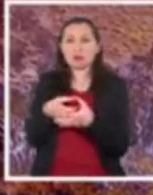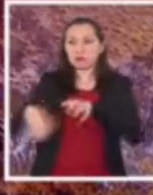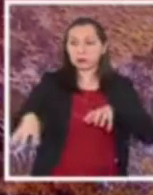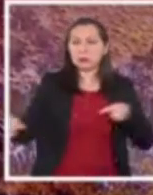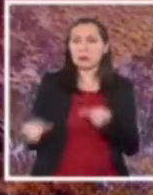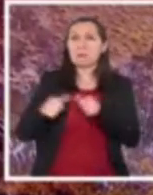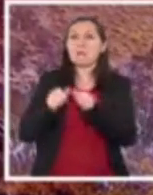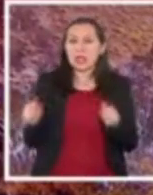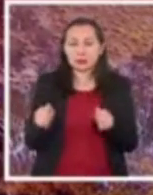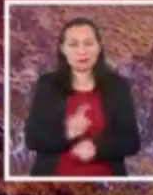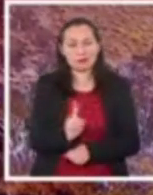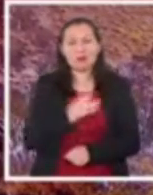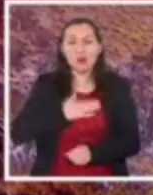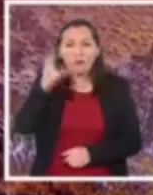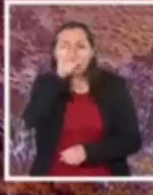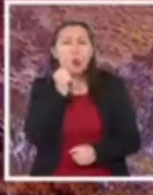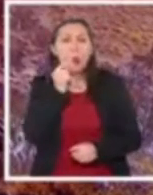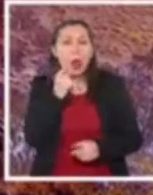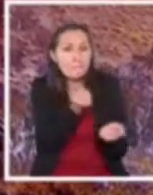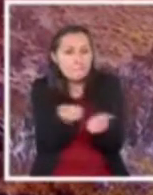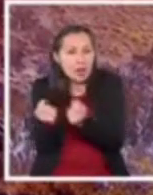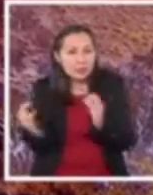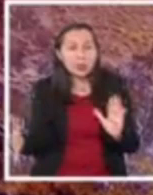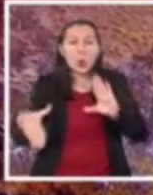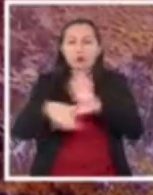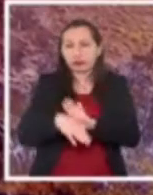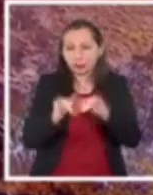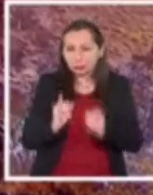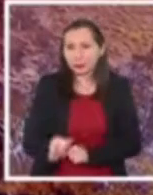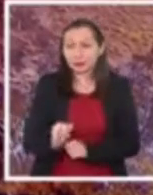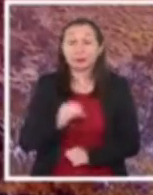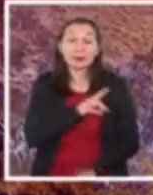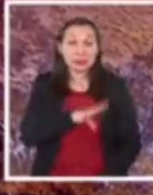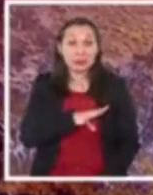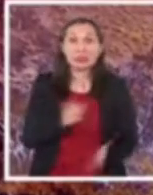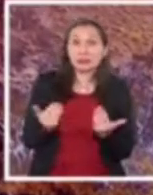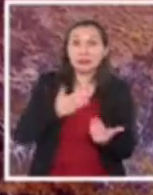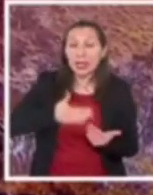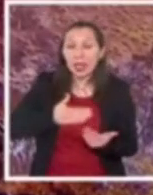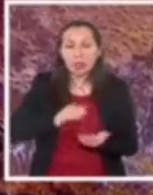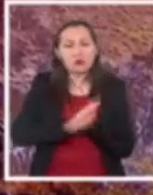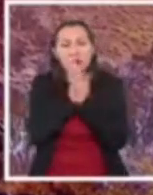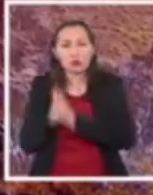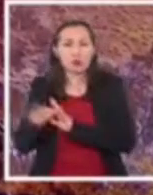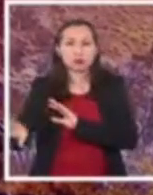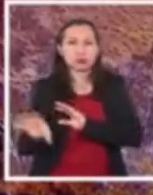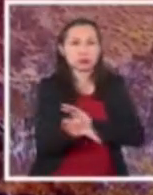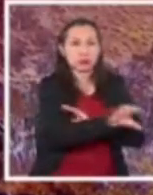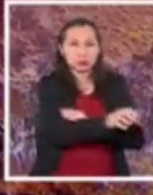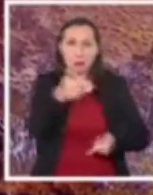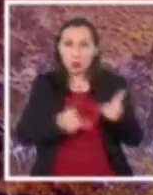divisiones sino en Buscar nuestros puntos de encuentro lo que chile Espera es que todos los sectores políticos